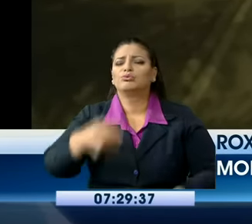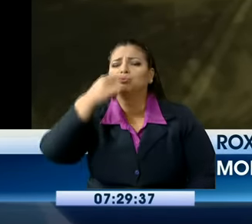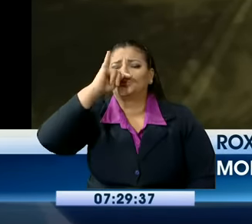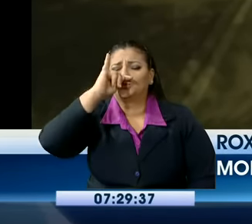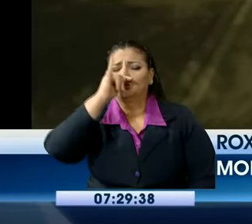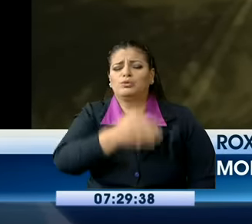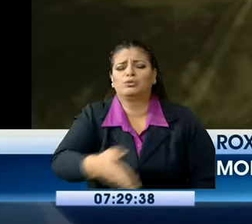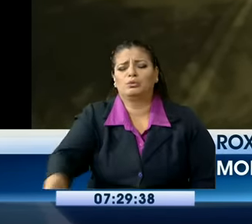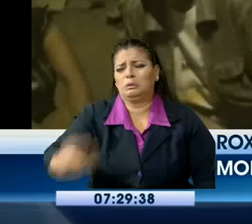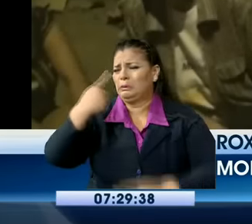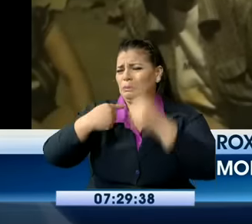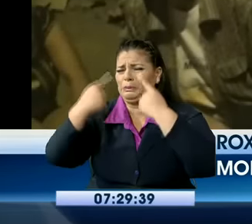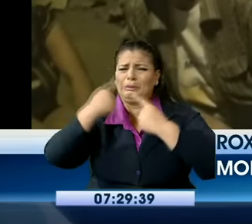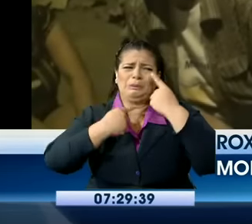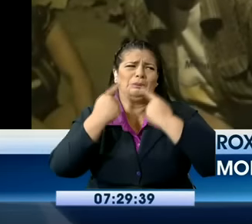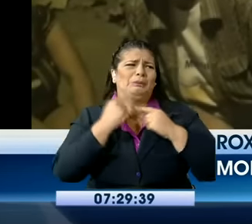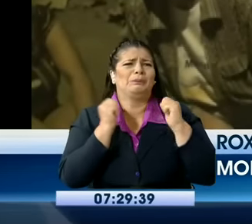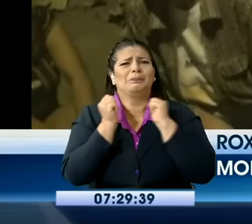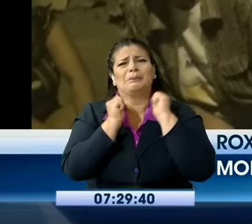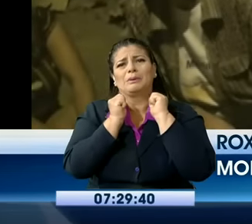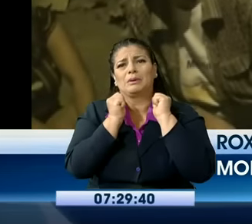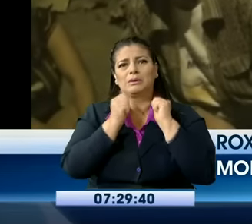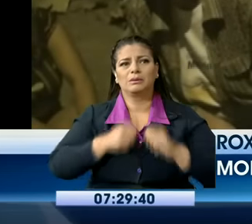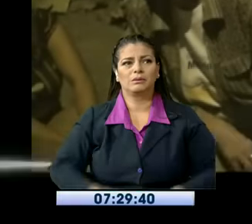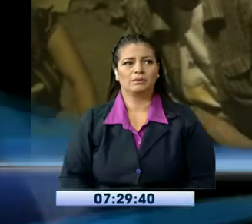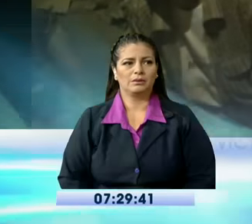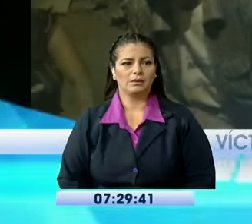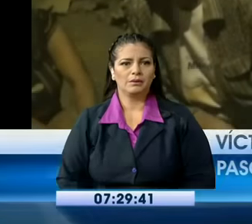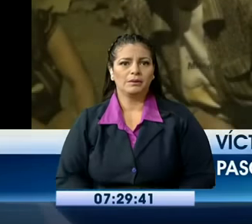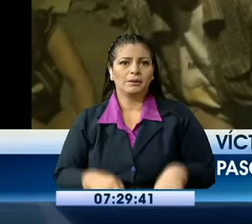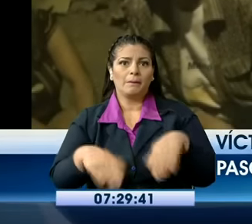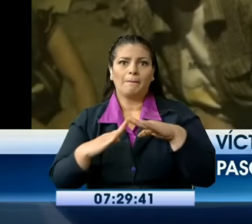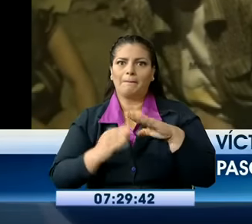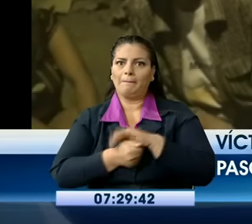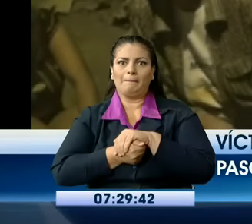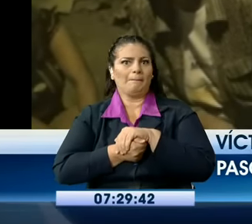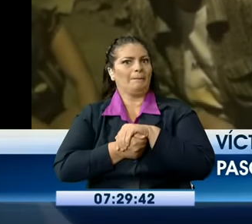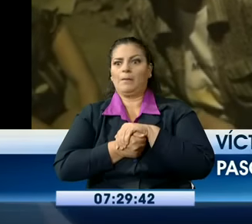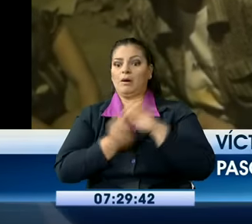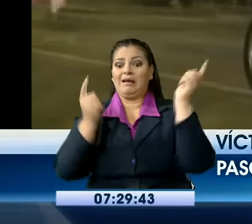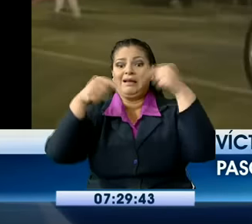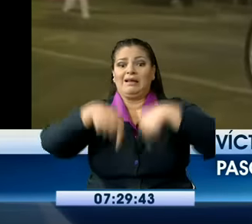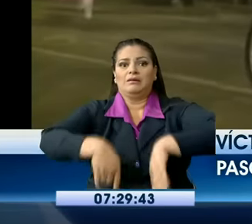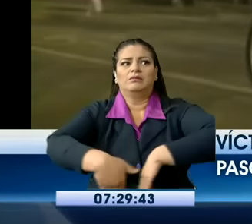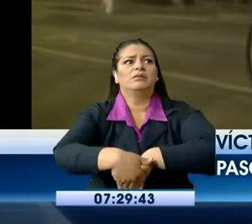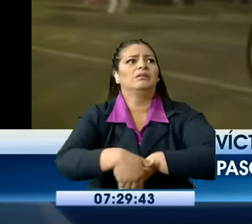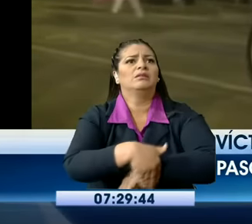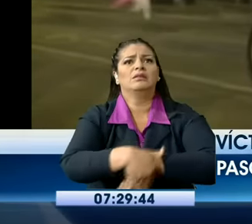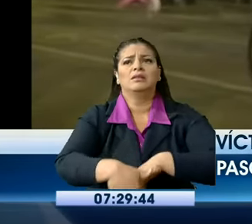llorando, estaban asustados. Y estamos aquí por el temor de que vaya a pasar alguna otra cosa más.